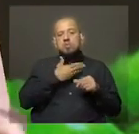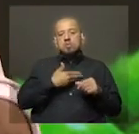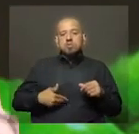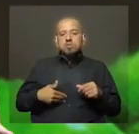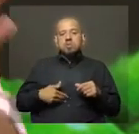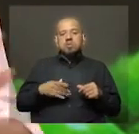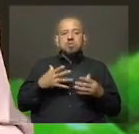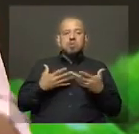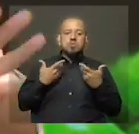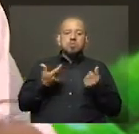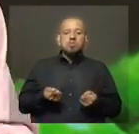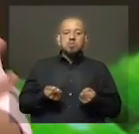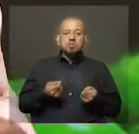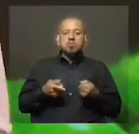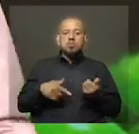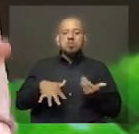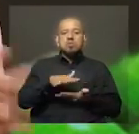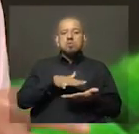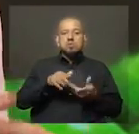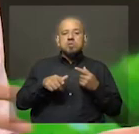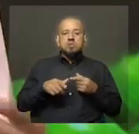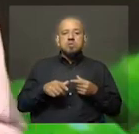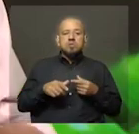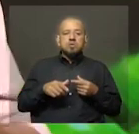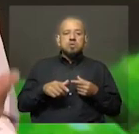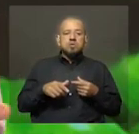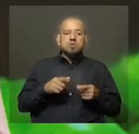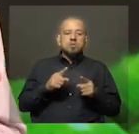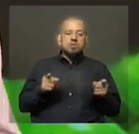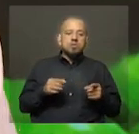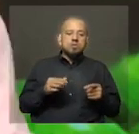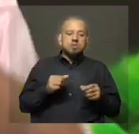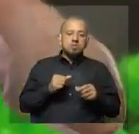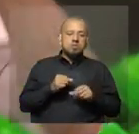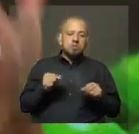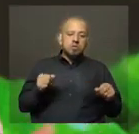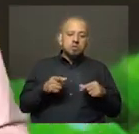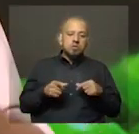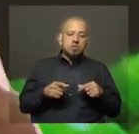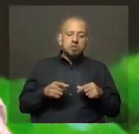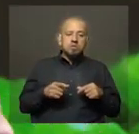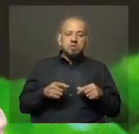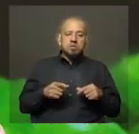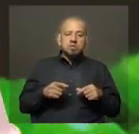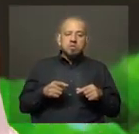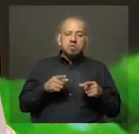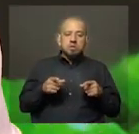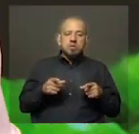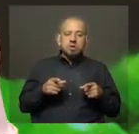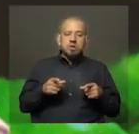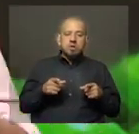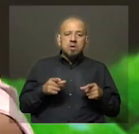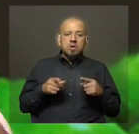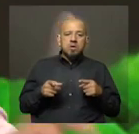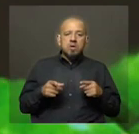dar apoyo a esos productores que en esa situación, claro, para que digamos, puedan, en cuanto se normalice